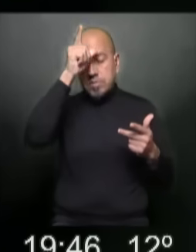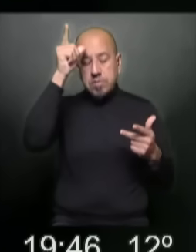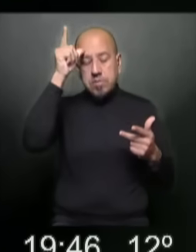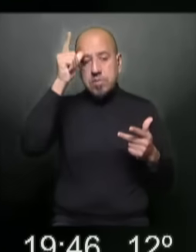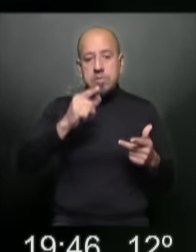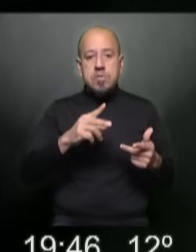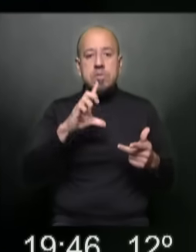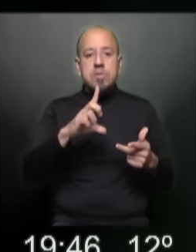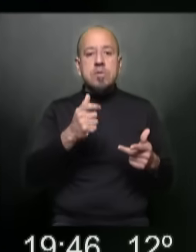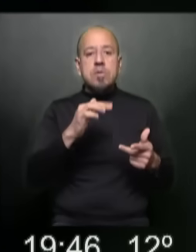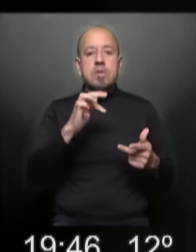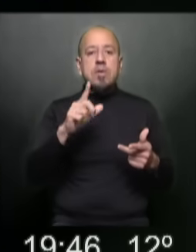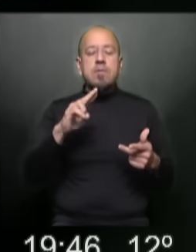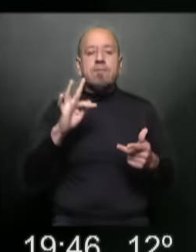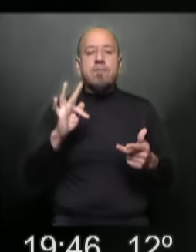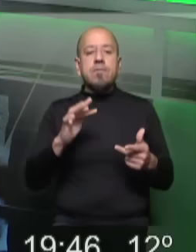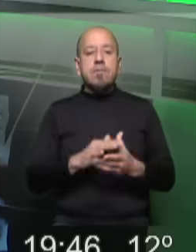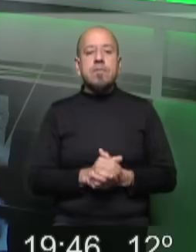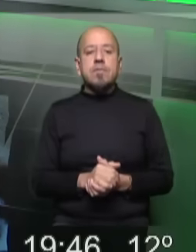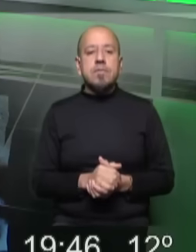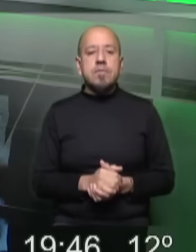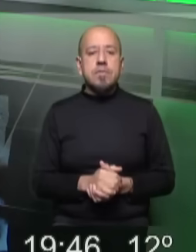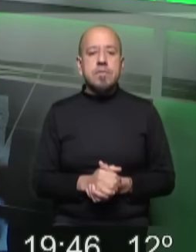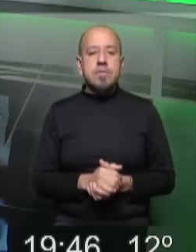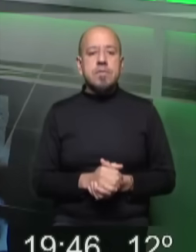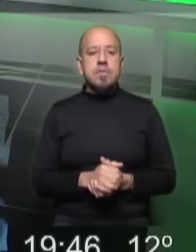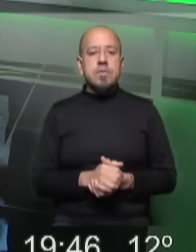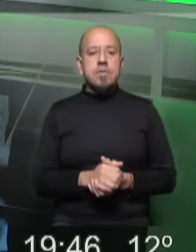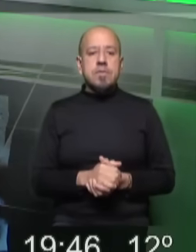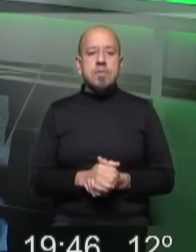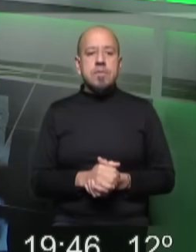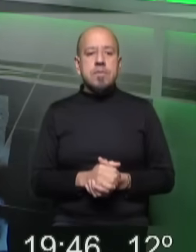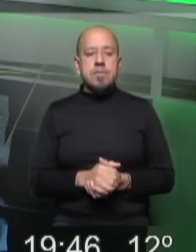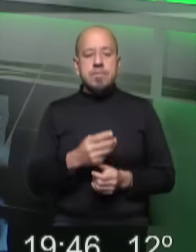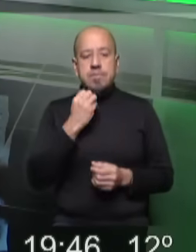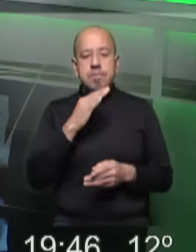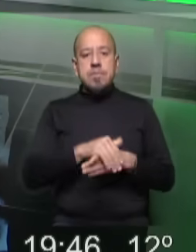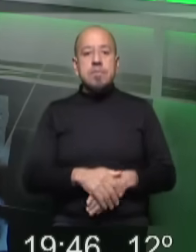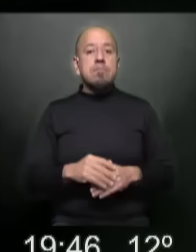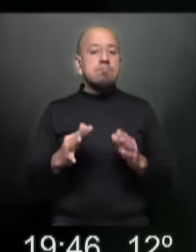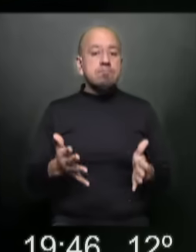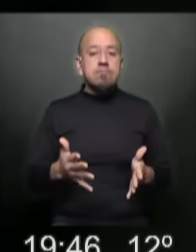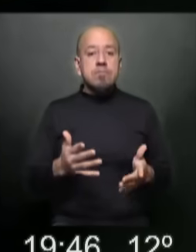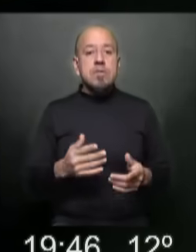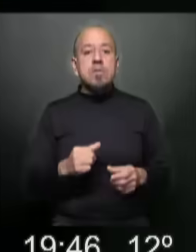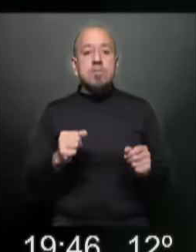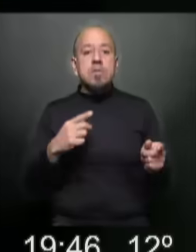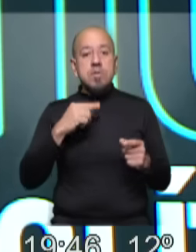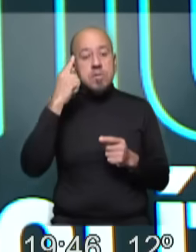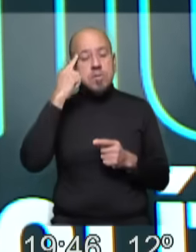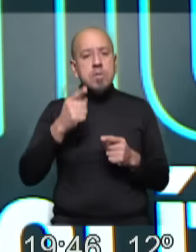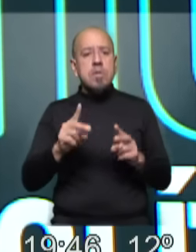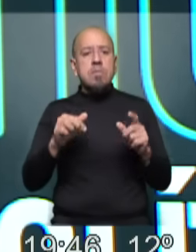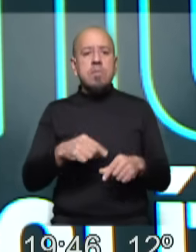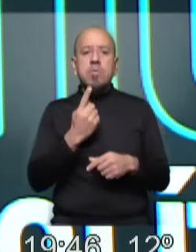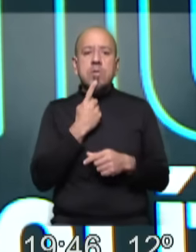Roberto La fluf habla del tema ahora Eduardo botinelli Cómo andas Eduardo bienvenido Qué tal Buenas tardes Cómo estás Qué primera lectura se puede hacer del impacto político deo